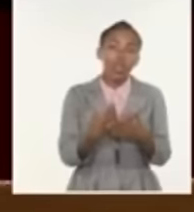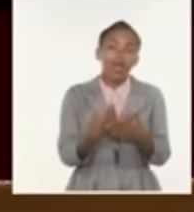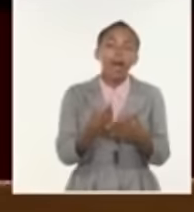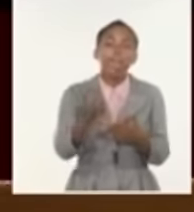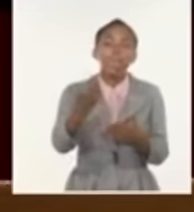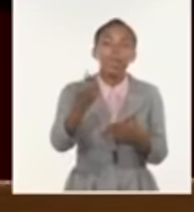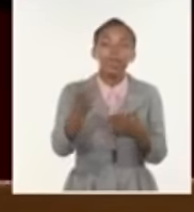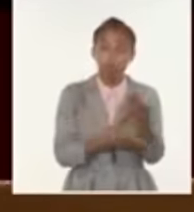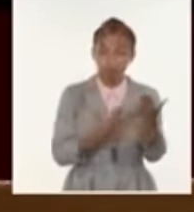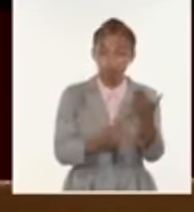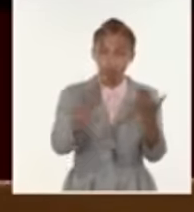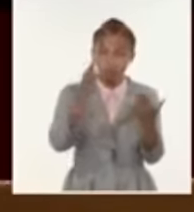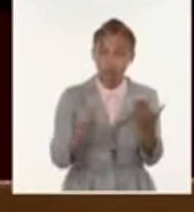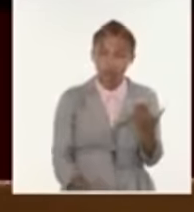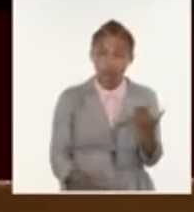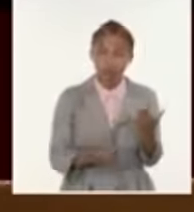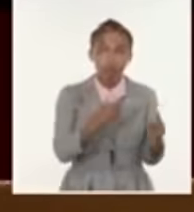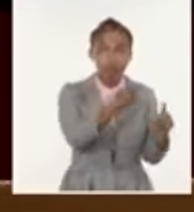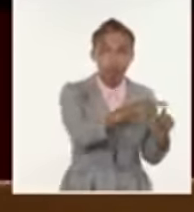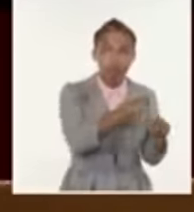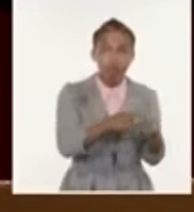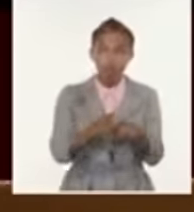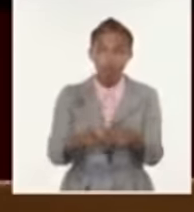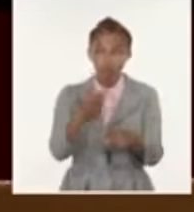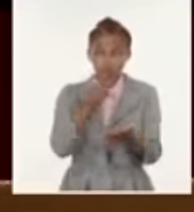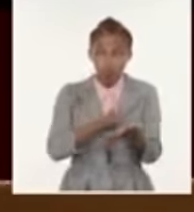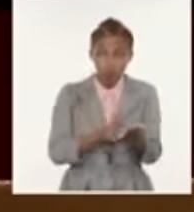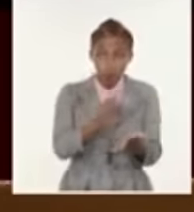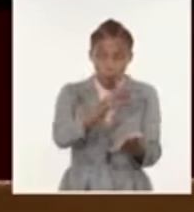cuesta cada producto en la bodega,